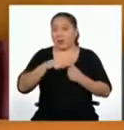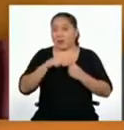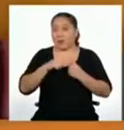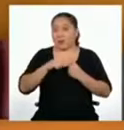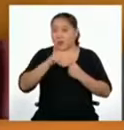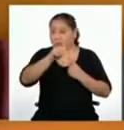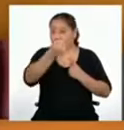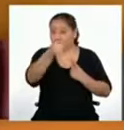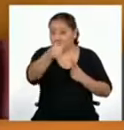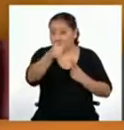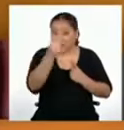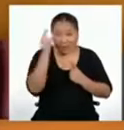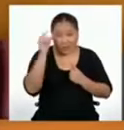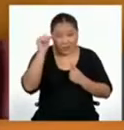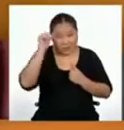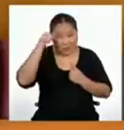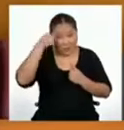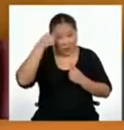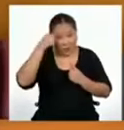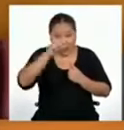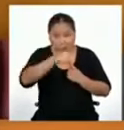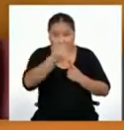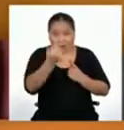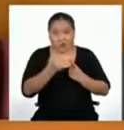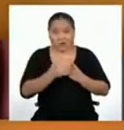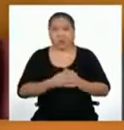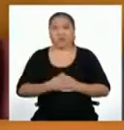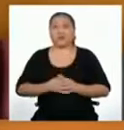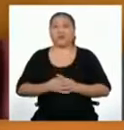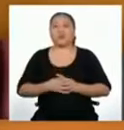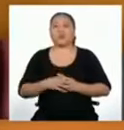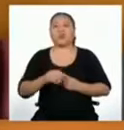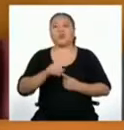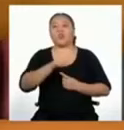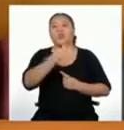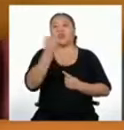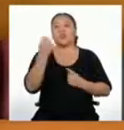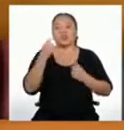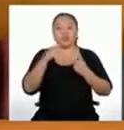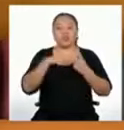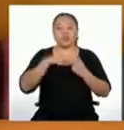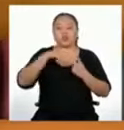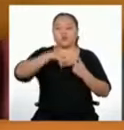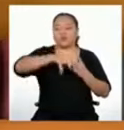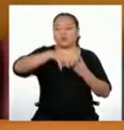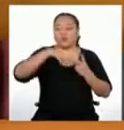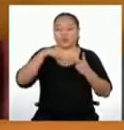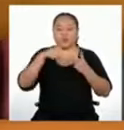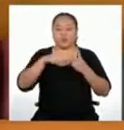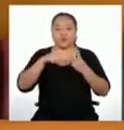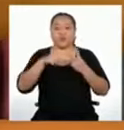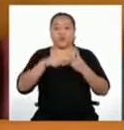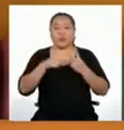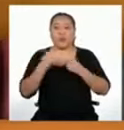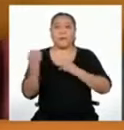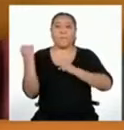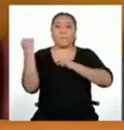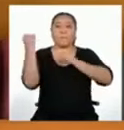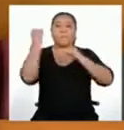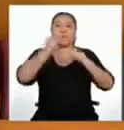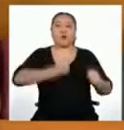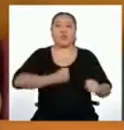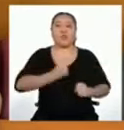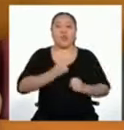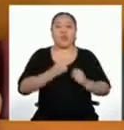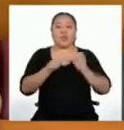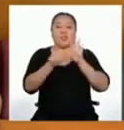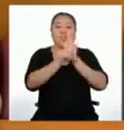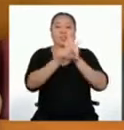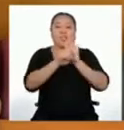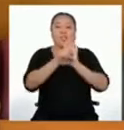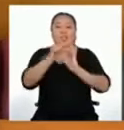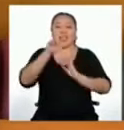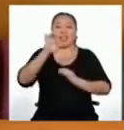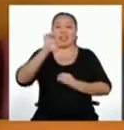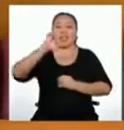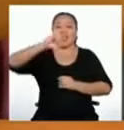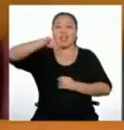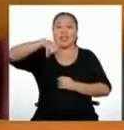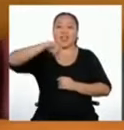los otros? Bueno, los otros 2 poderes son el poder legislativo y el